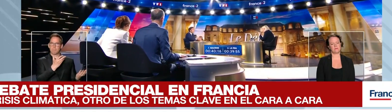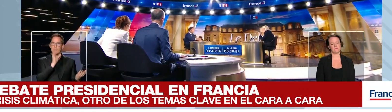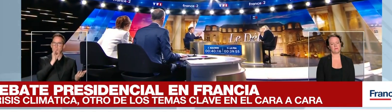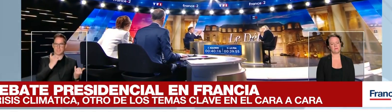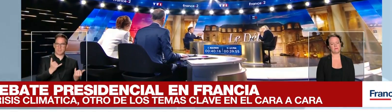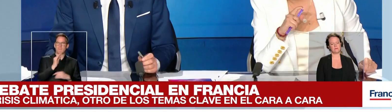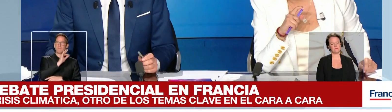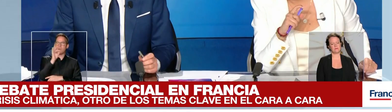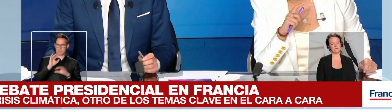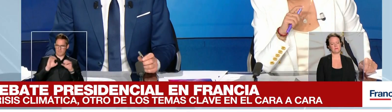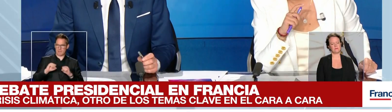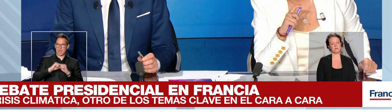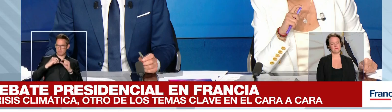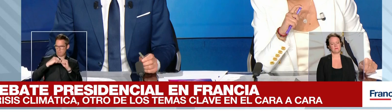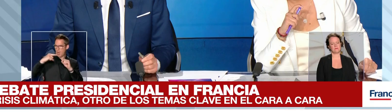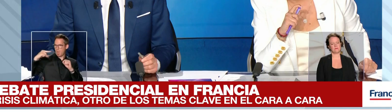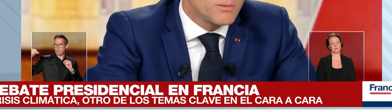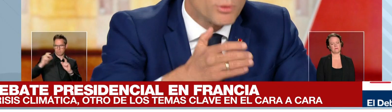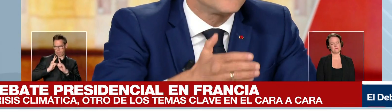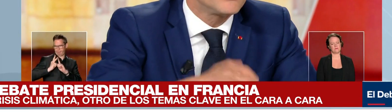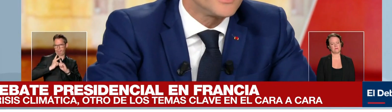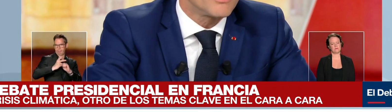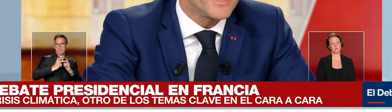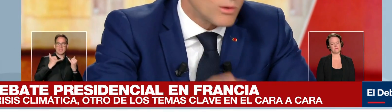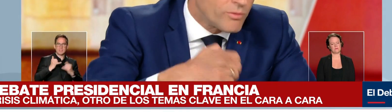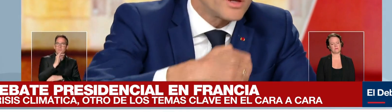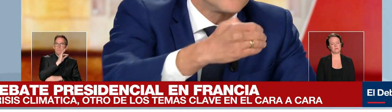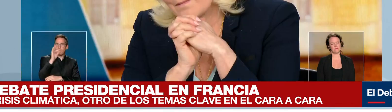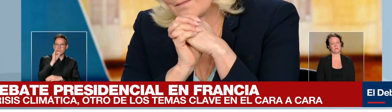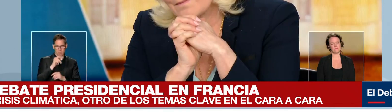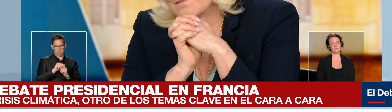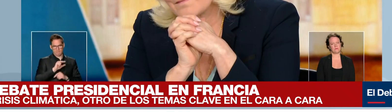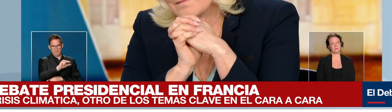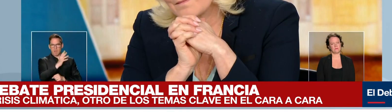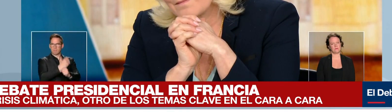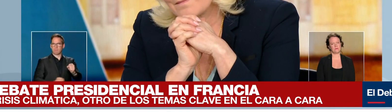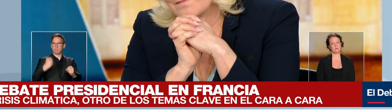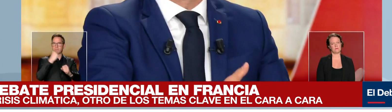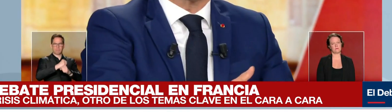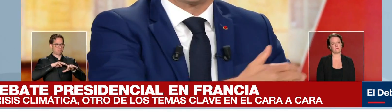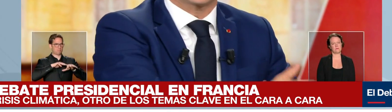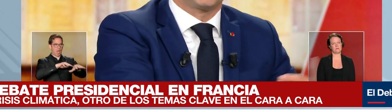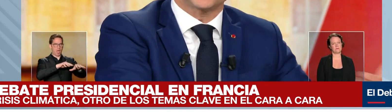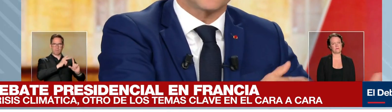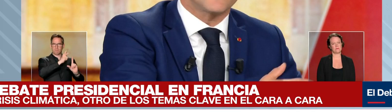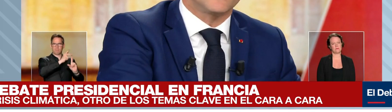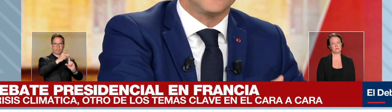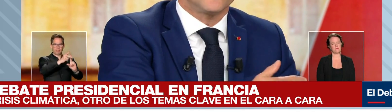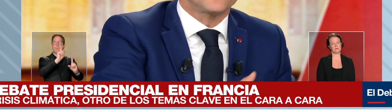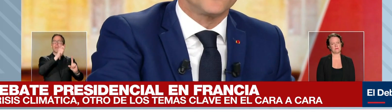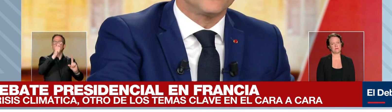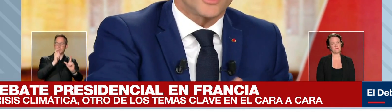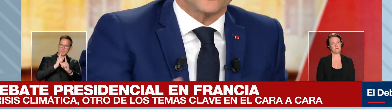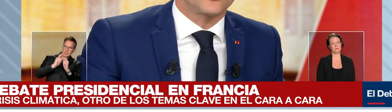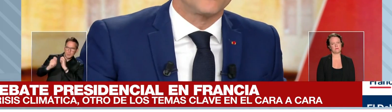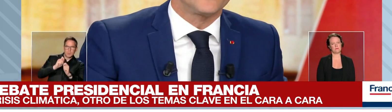produciendo las palas, las infraestructuras para estas eólicas en el mar que vamos a desarrollar. Hay que concertar